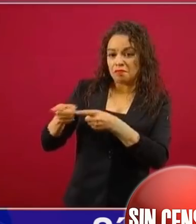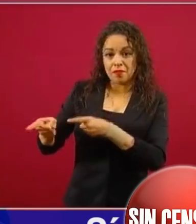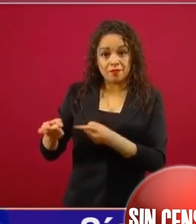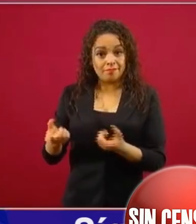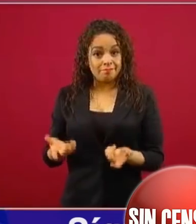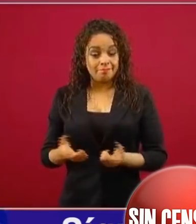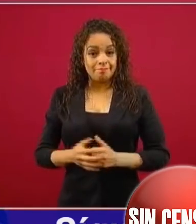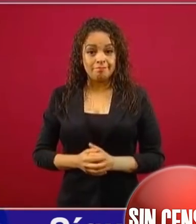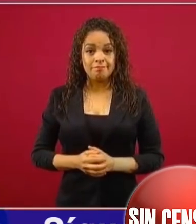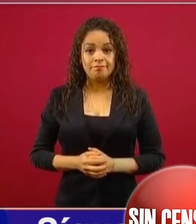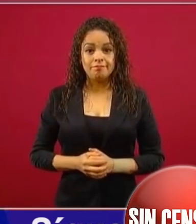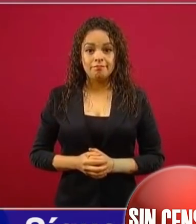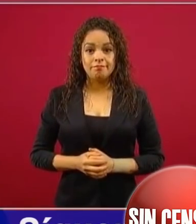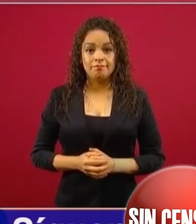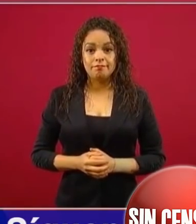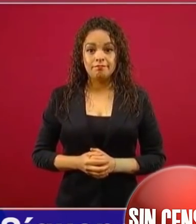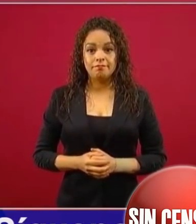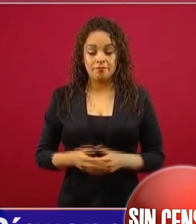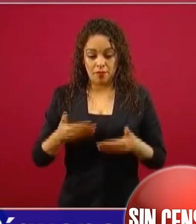de nuestro gobierno.